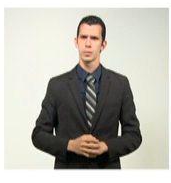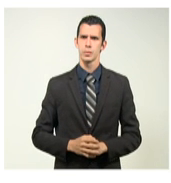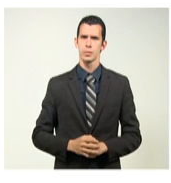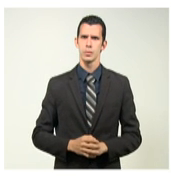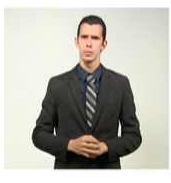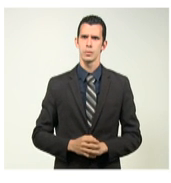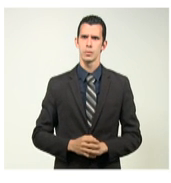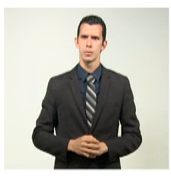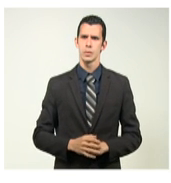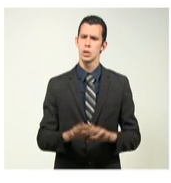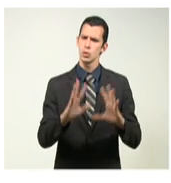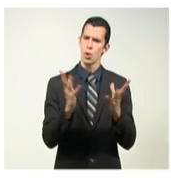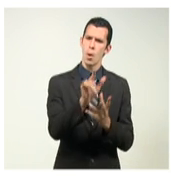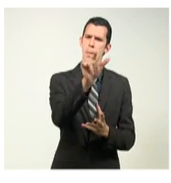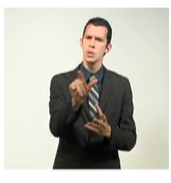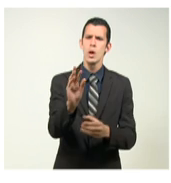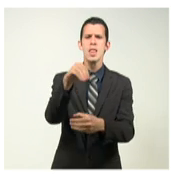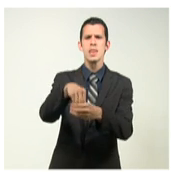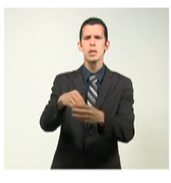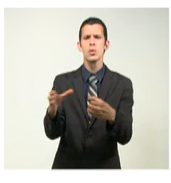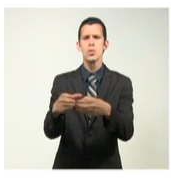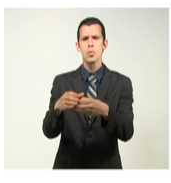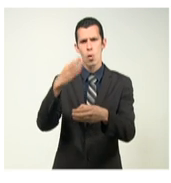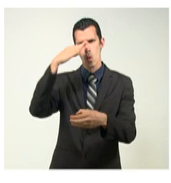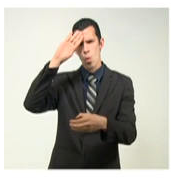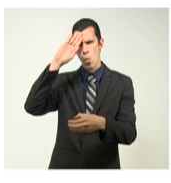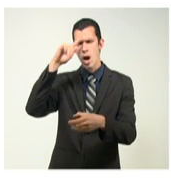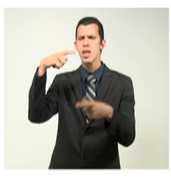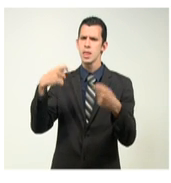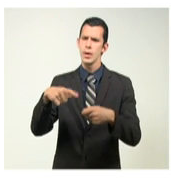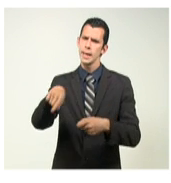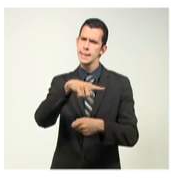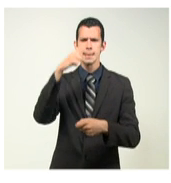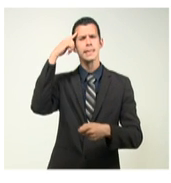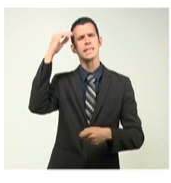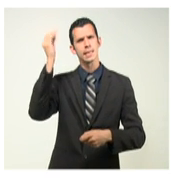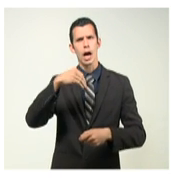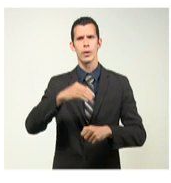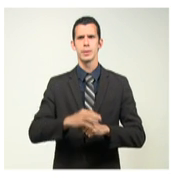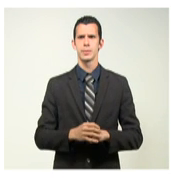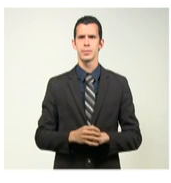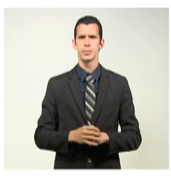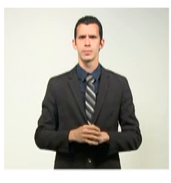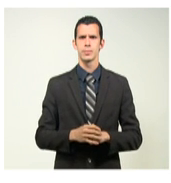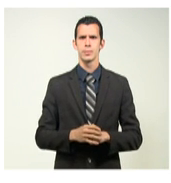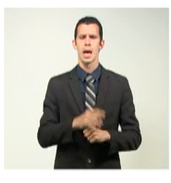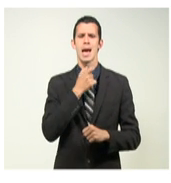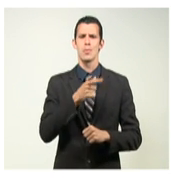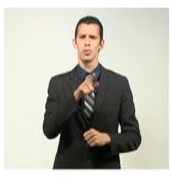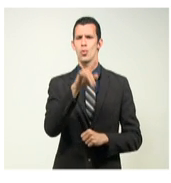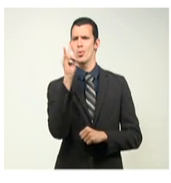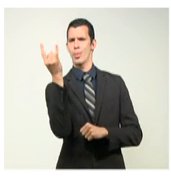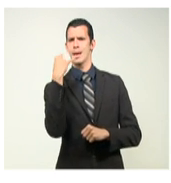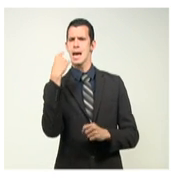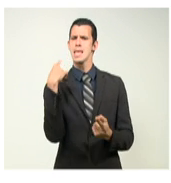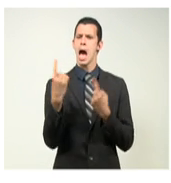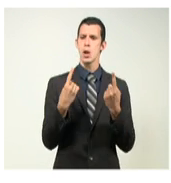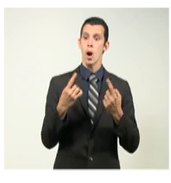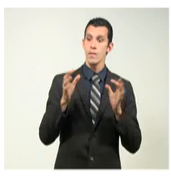Las personas, llamo la atención en esto, las personas deben saberlo para que no las engañen ni las